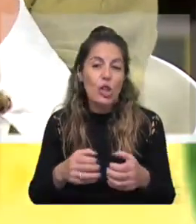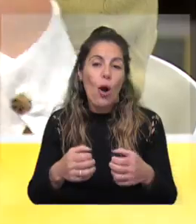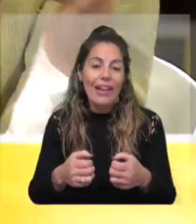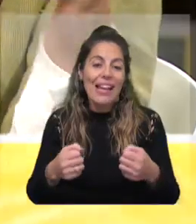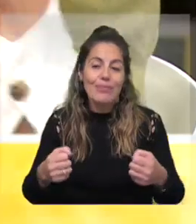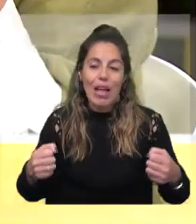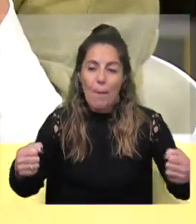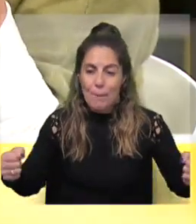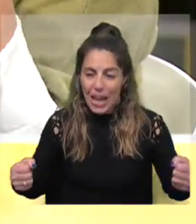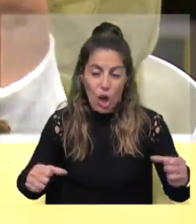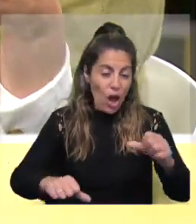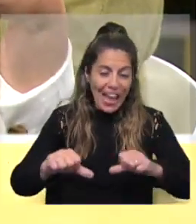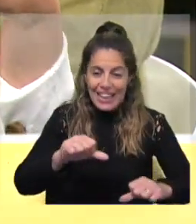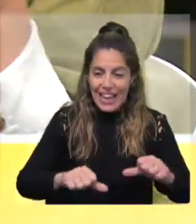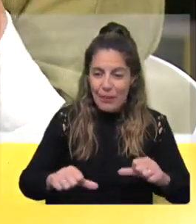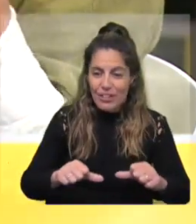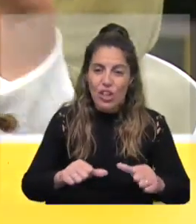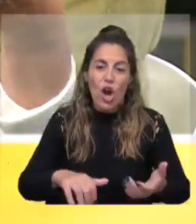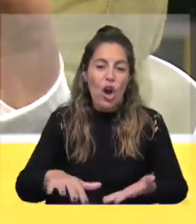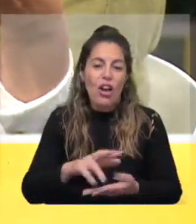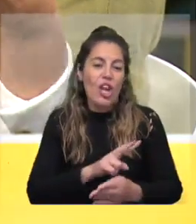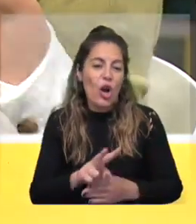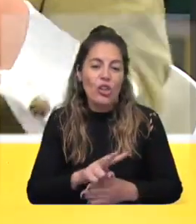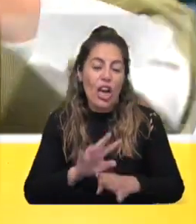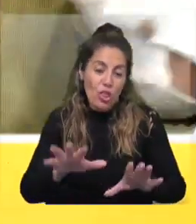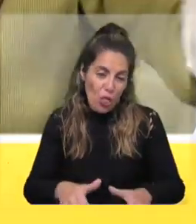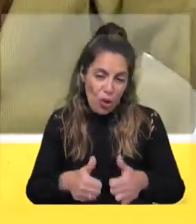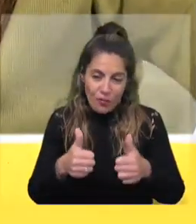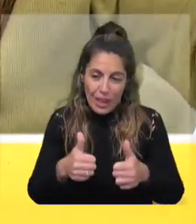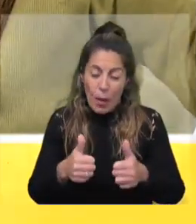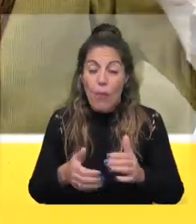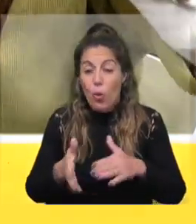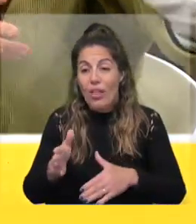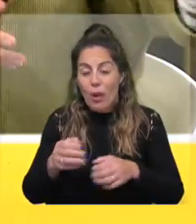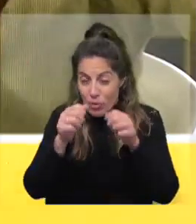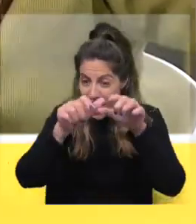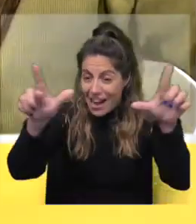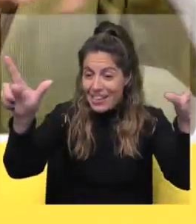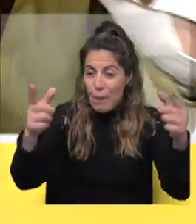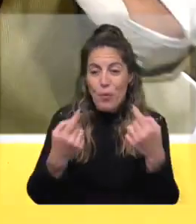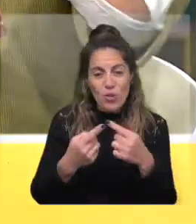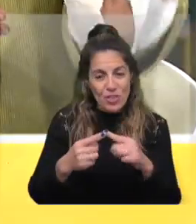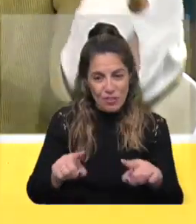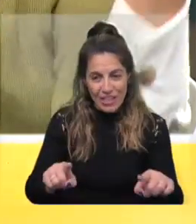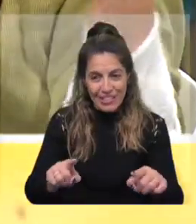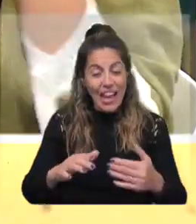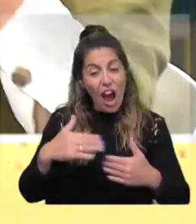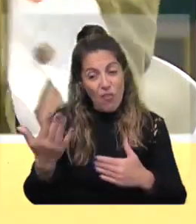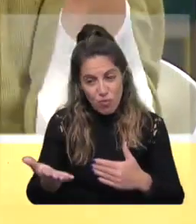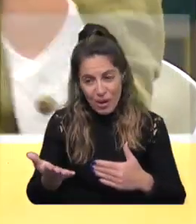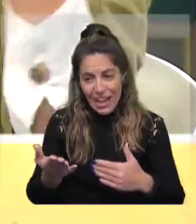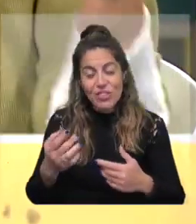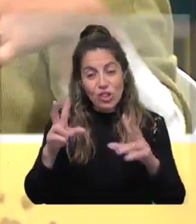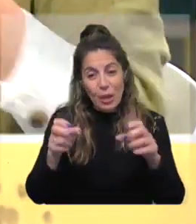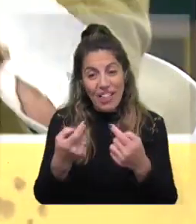en el laboratorio con las condiciones controladas todo nos da muy bien, cuando nos vamos a campo ya es otra historia, empiezan a jugar otras